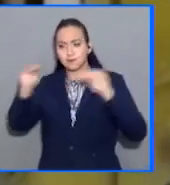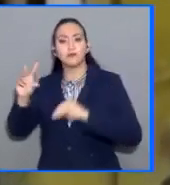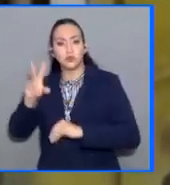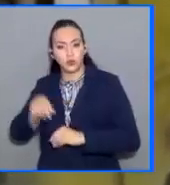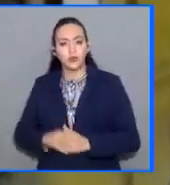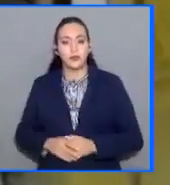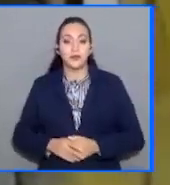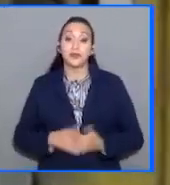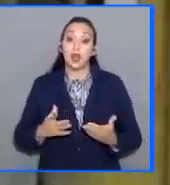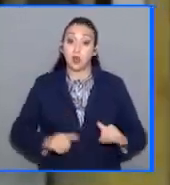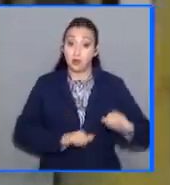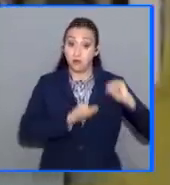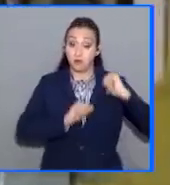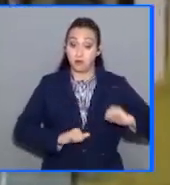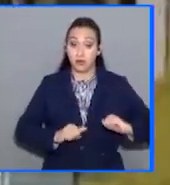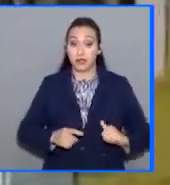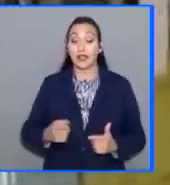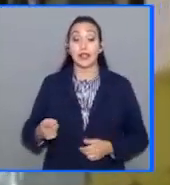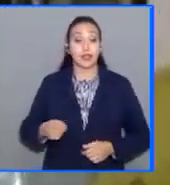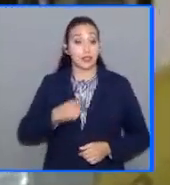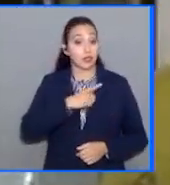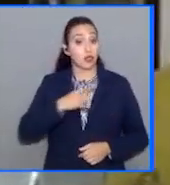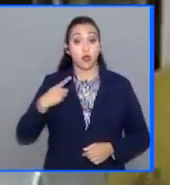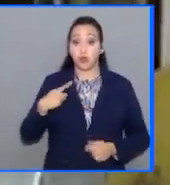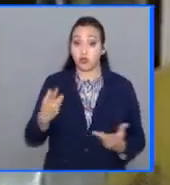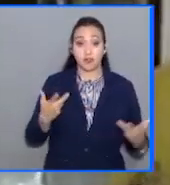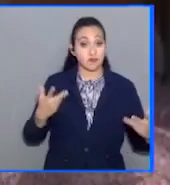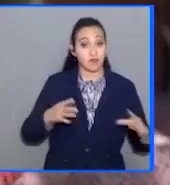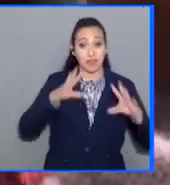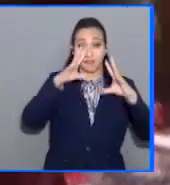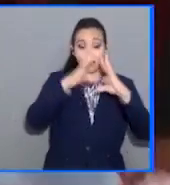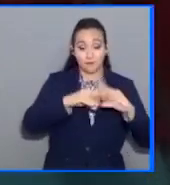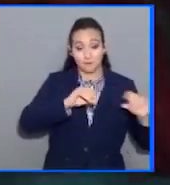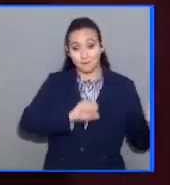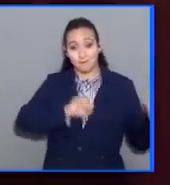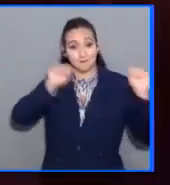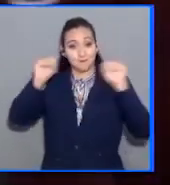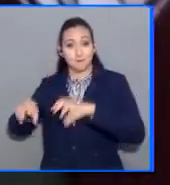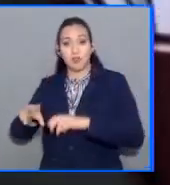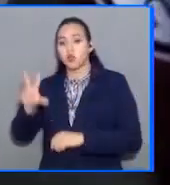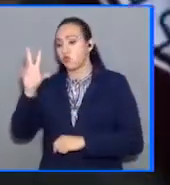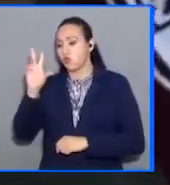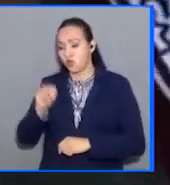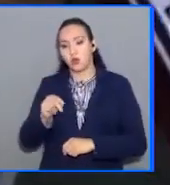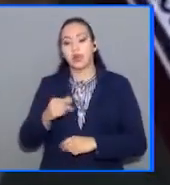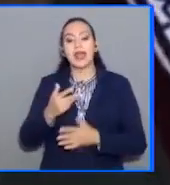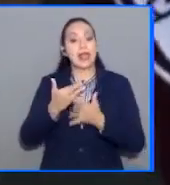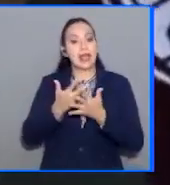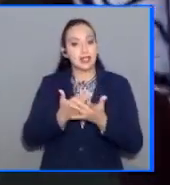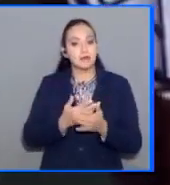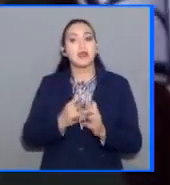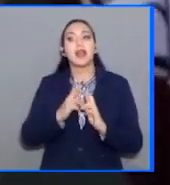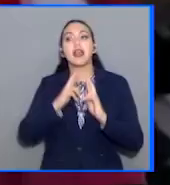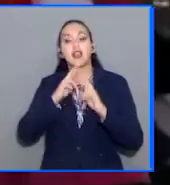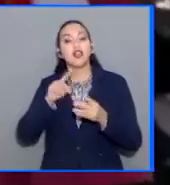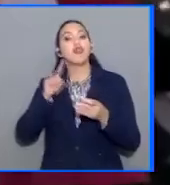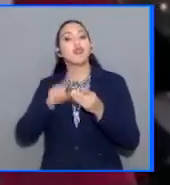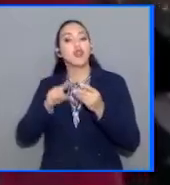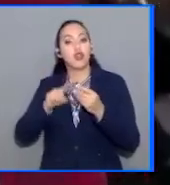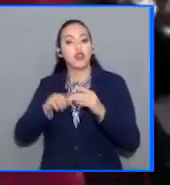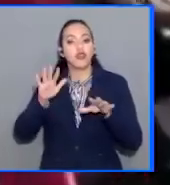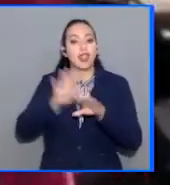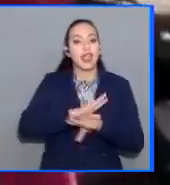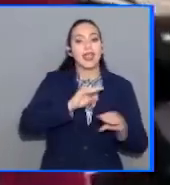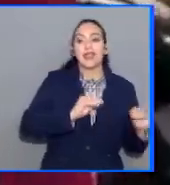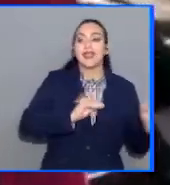autoridades no deberán llevar a cabo su traslado hasta que el ofrecimiento de alojamiento humanitario se realice de manera